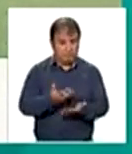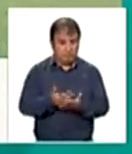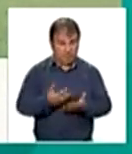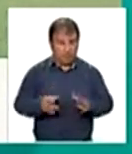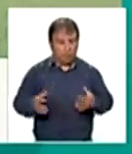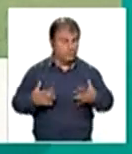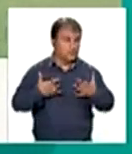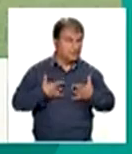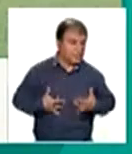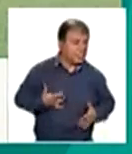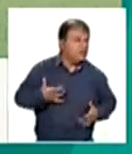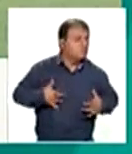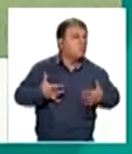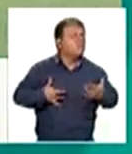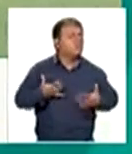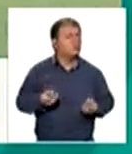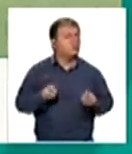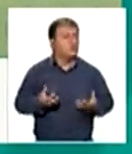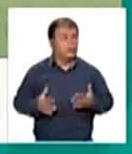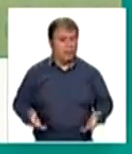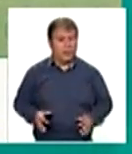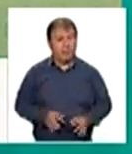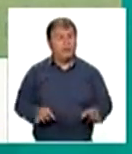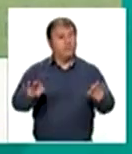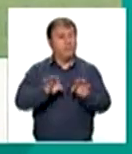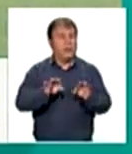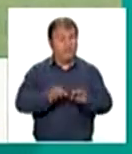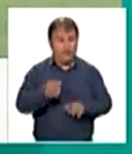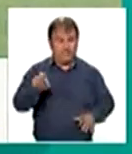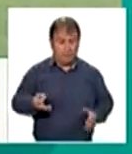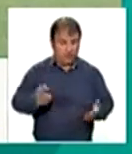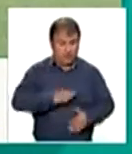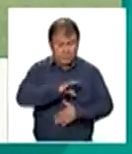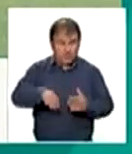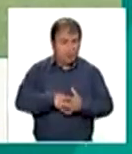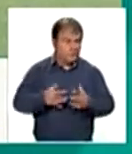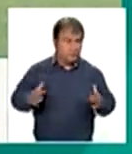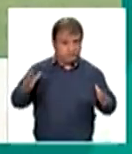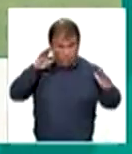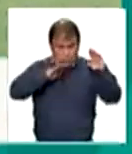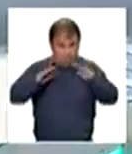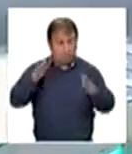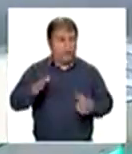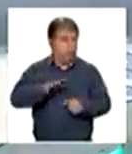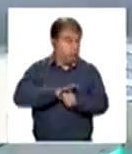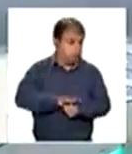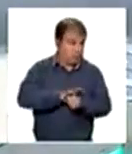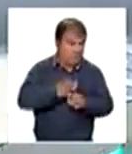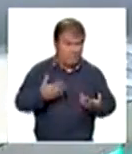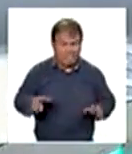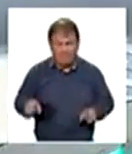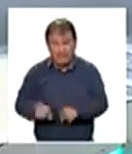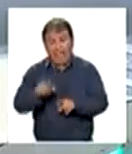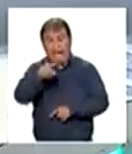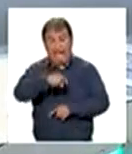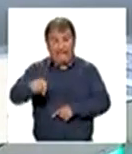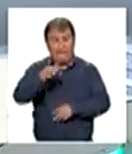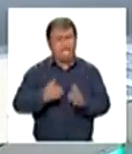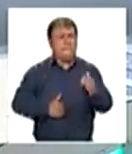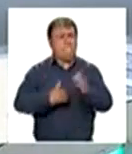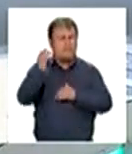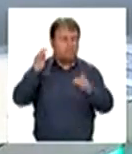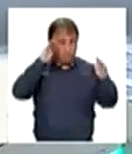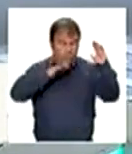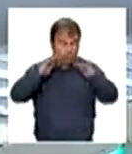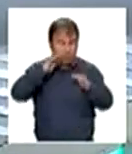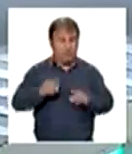los ánimos, Gerson, que es importante, ¿no? Porque acá, de verdad, estamos todos tensos. Imaginamos que aún haya mucho más, ¿no? Del cuerpo